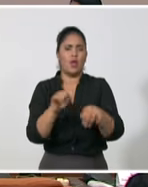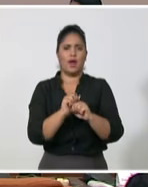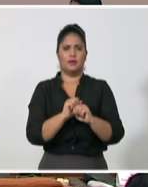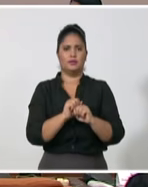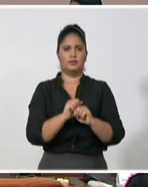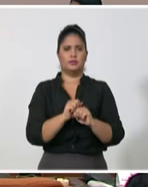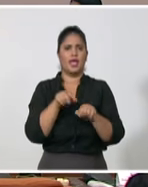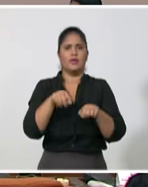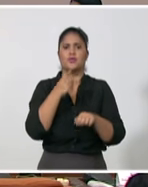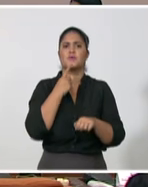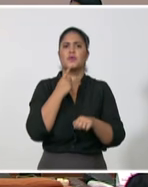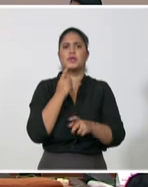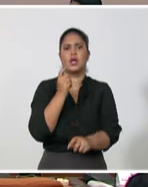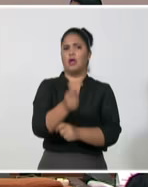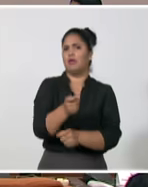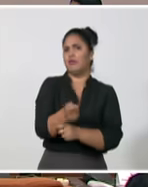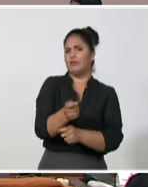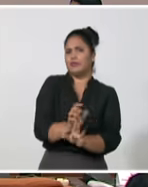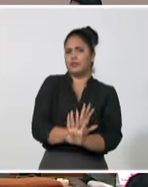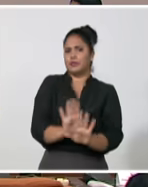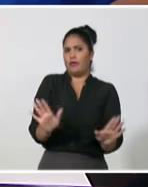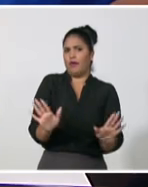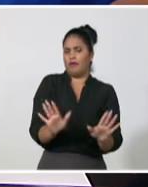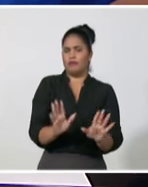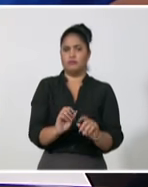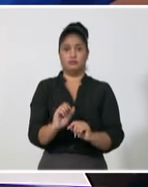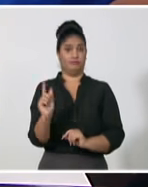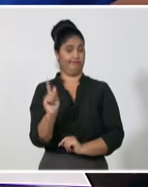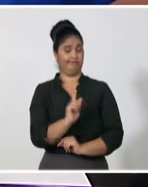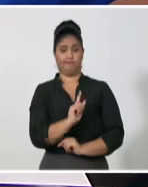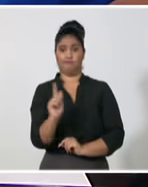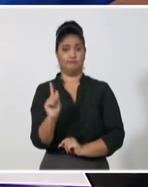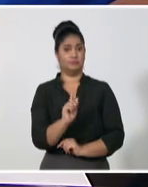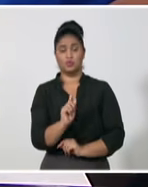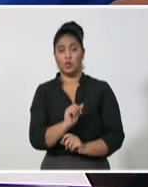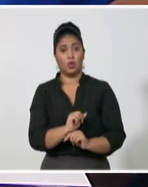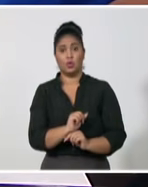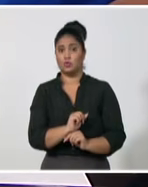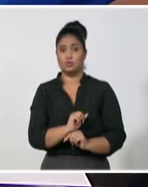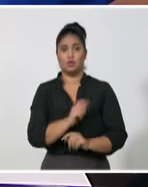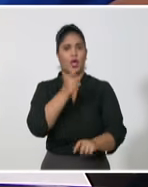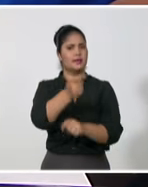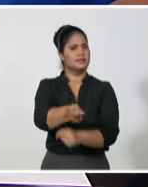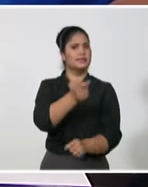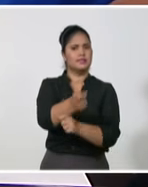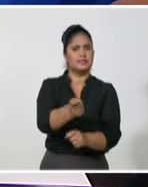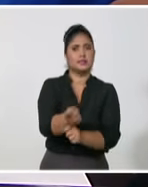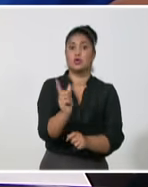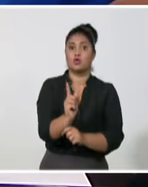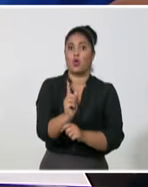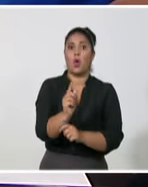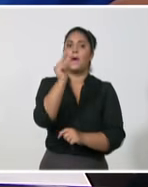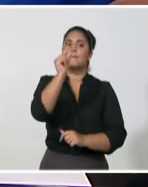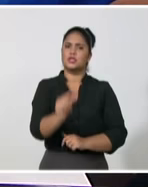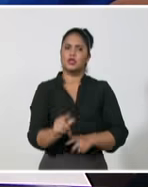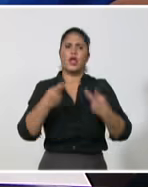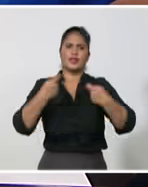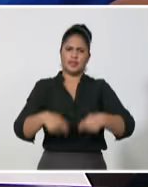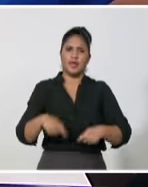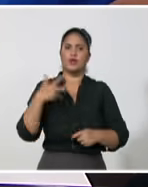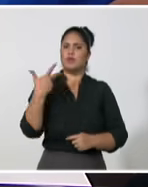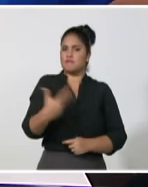darle cosas en sumatoria sino que bajo la sombrilla quizás del desarrollo local